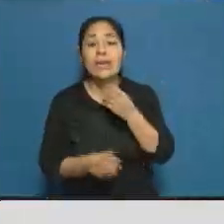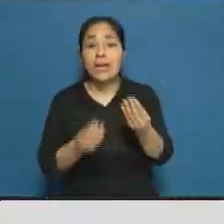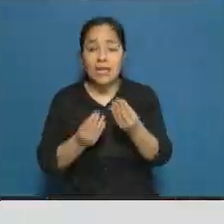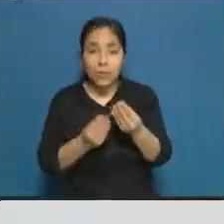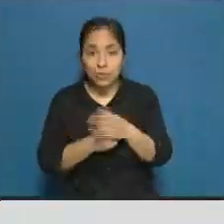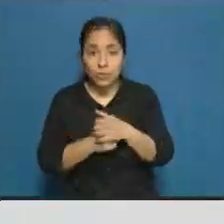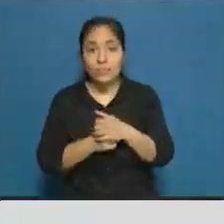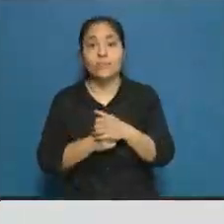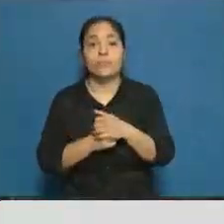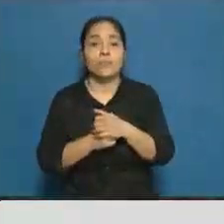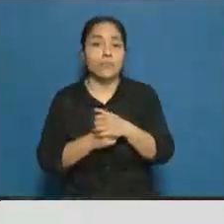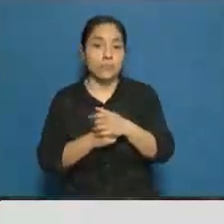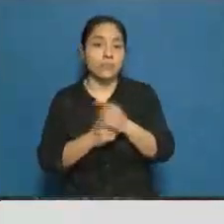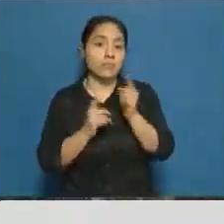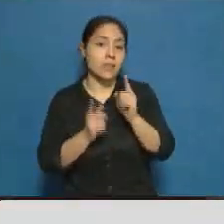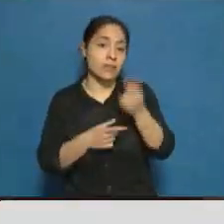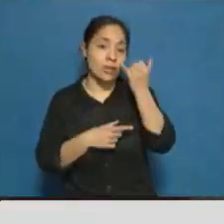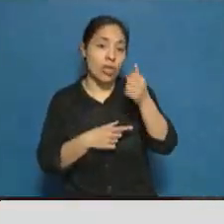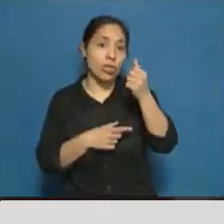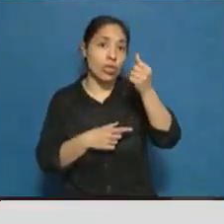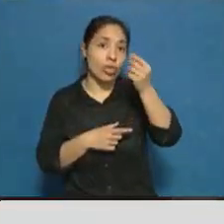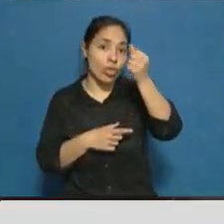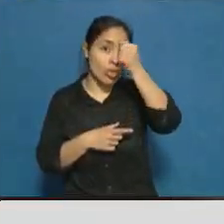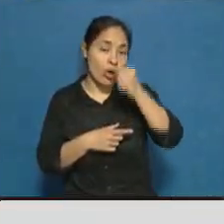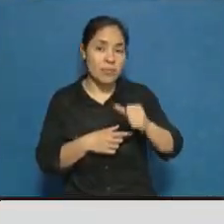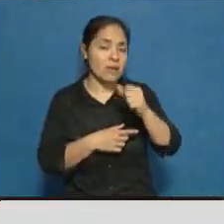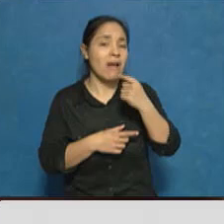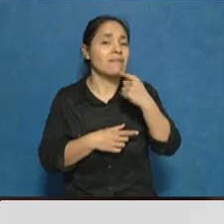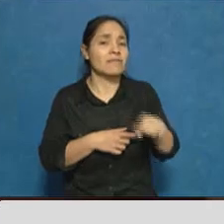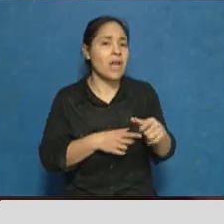porque la verdad que sucedieron algunos hechos el día domingo que fueron muy feos,